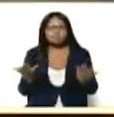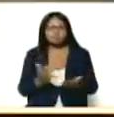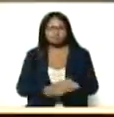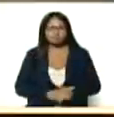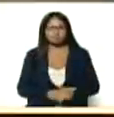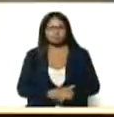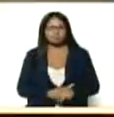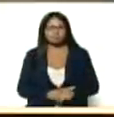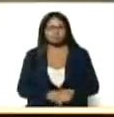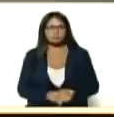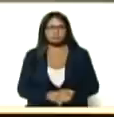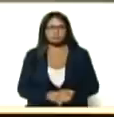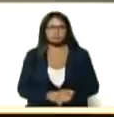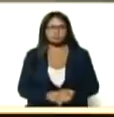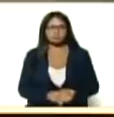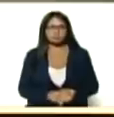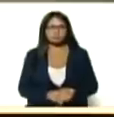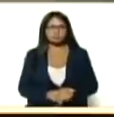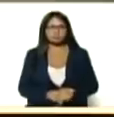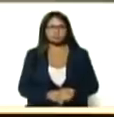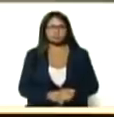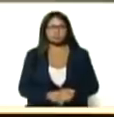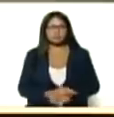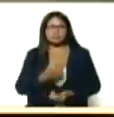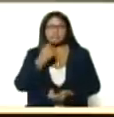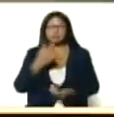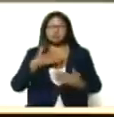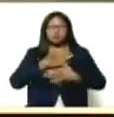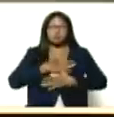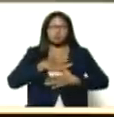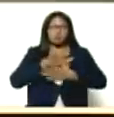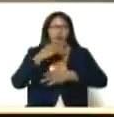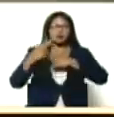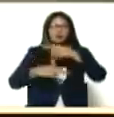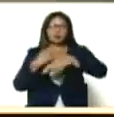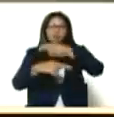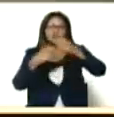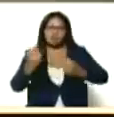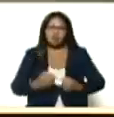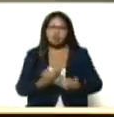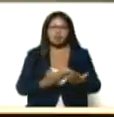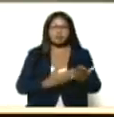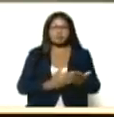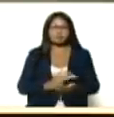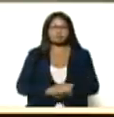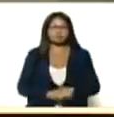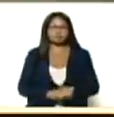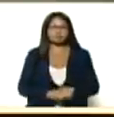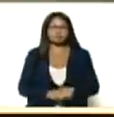Maneiro. La calidad revolucionaria, que